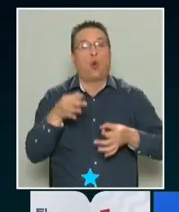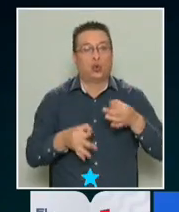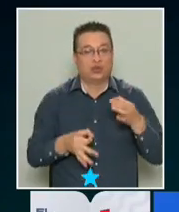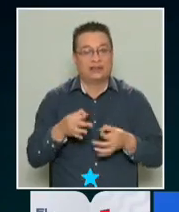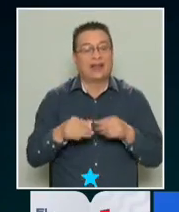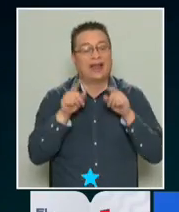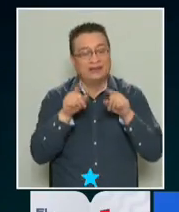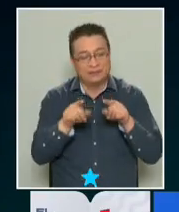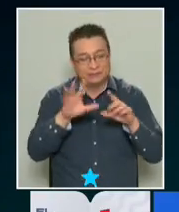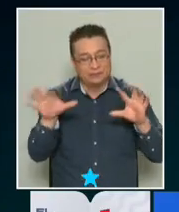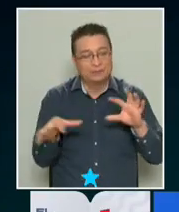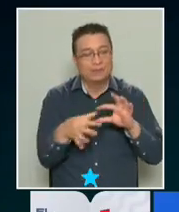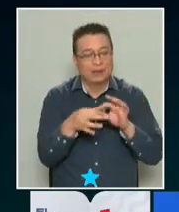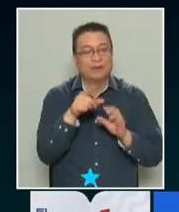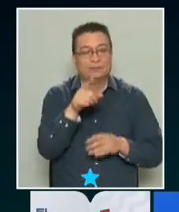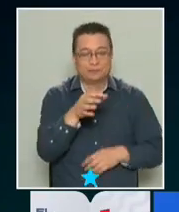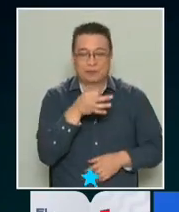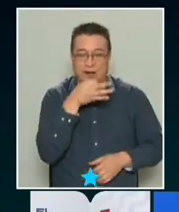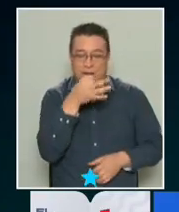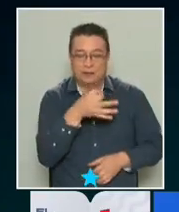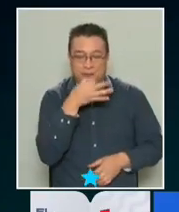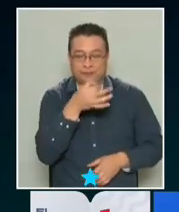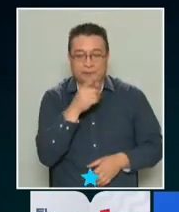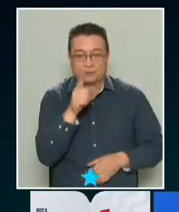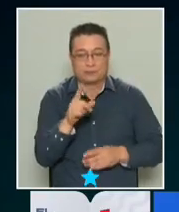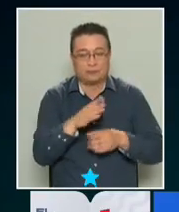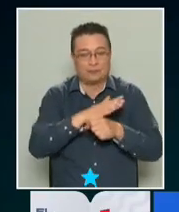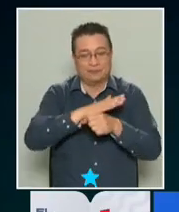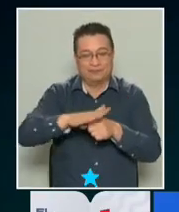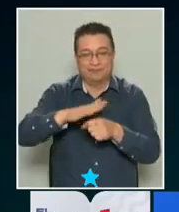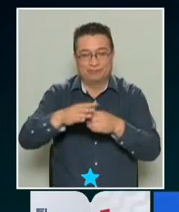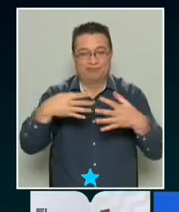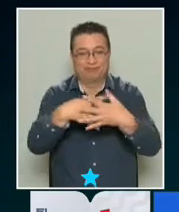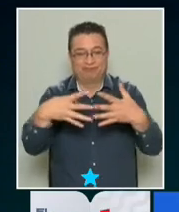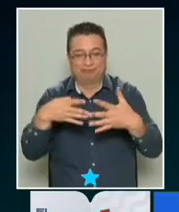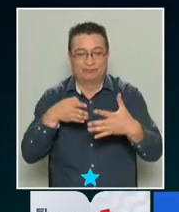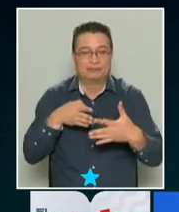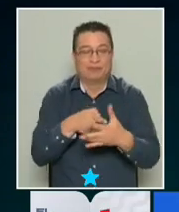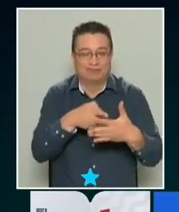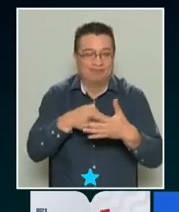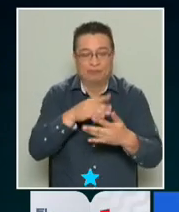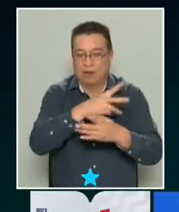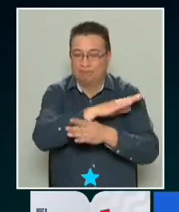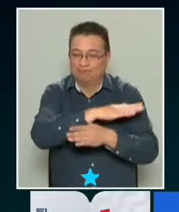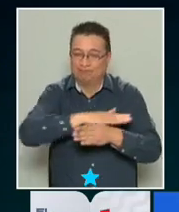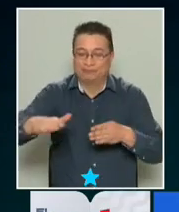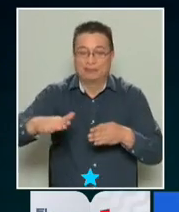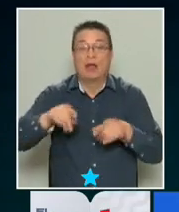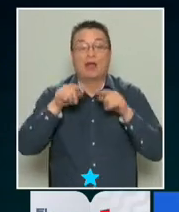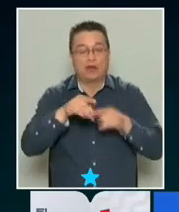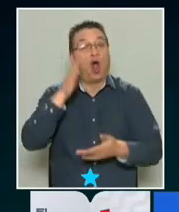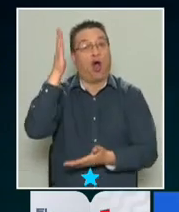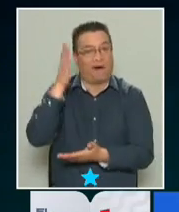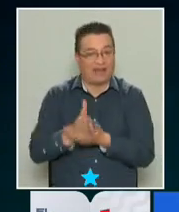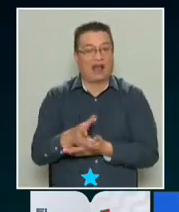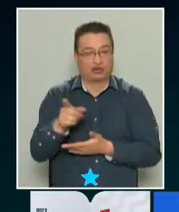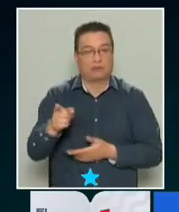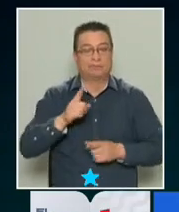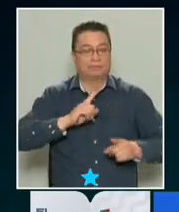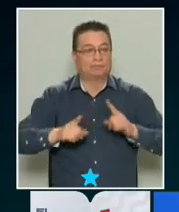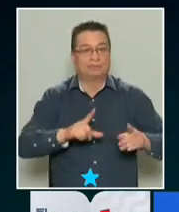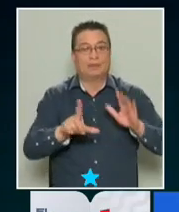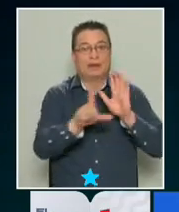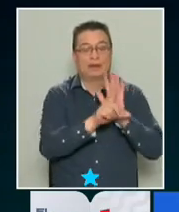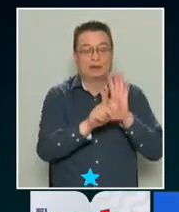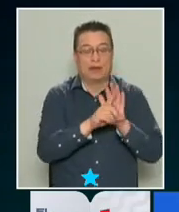tiene que ver con una frase que utiliza remover a obstáculo por decirlo de alguna manera que es parte del seguramente de la obligación que va a tener legislador deber